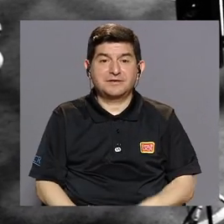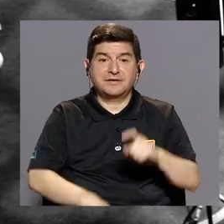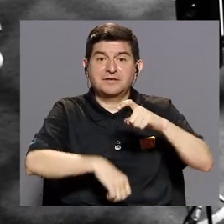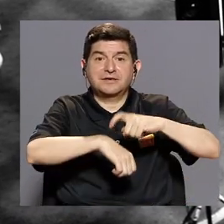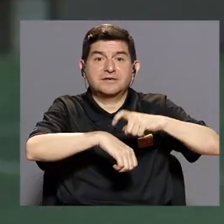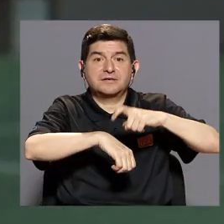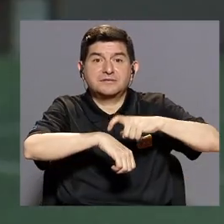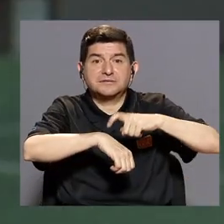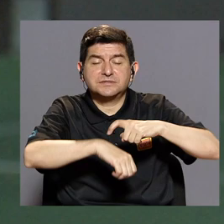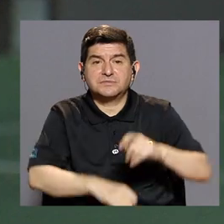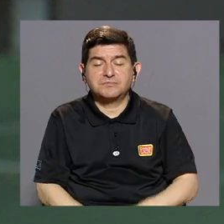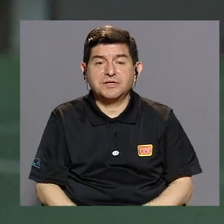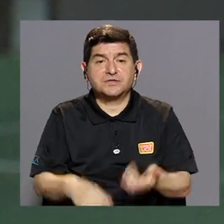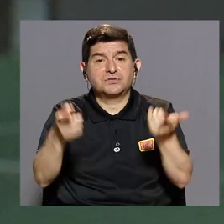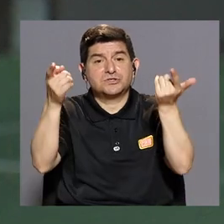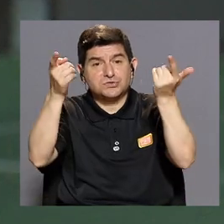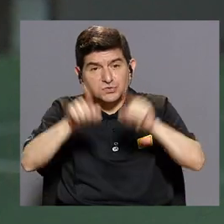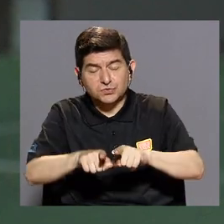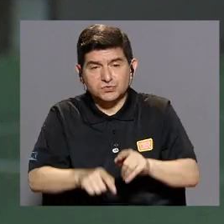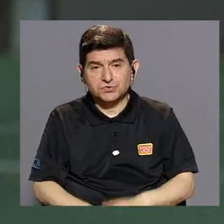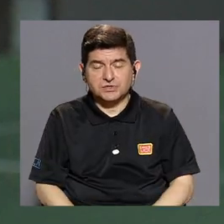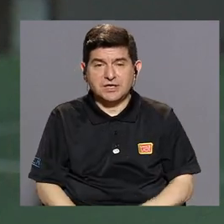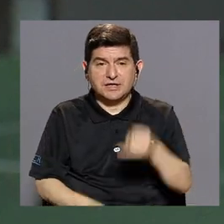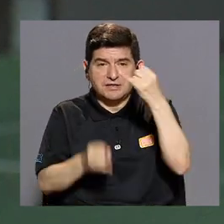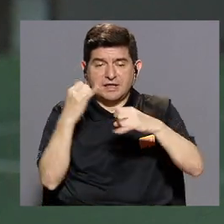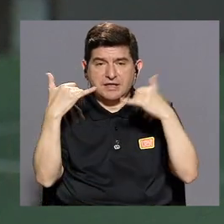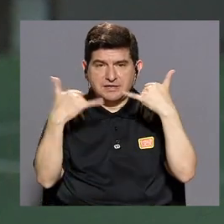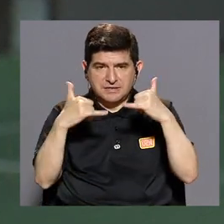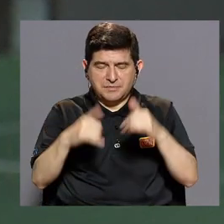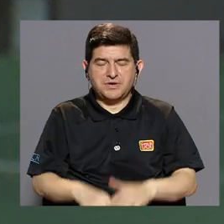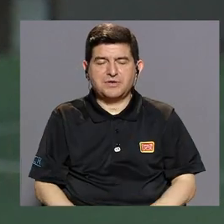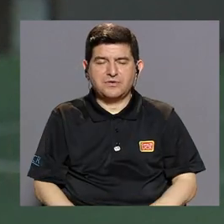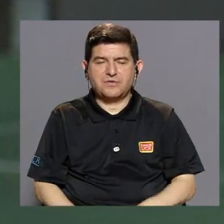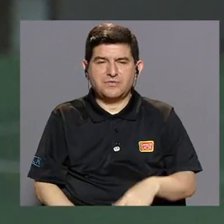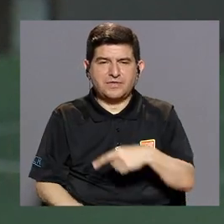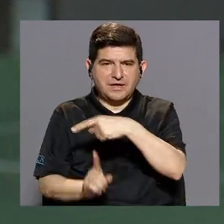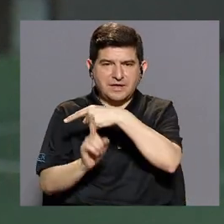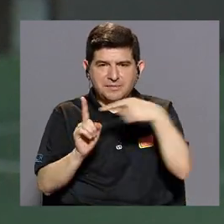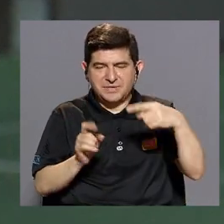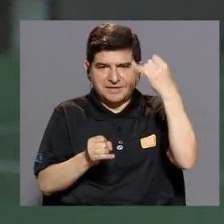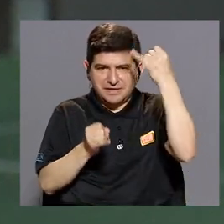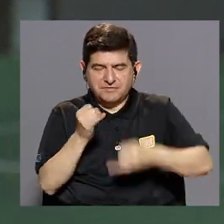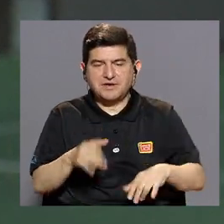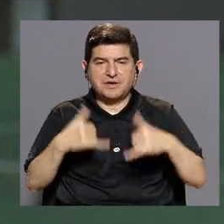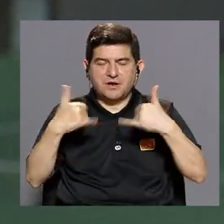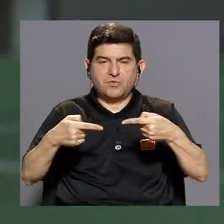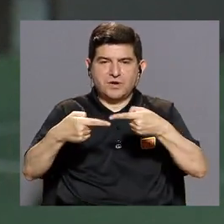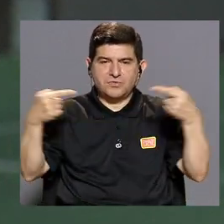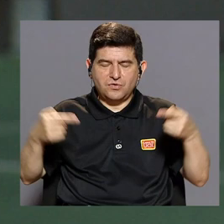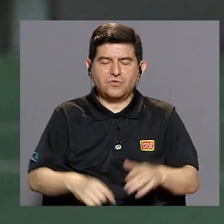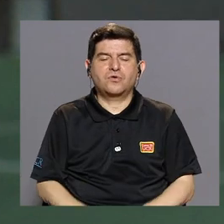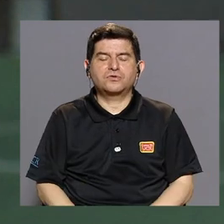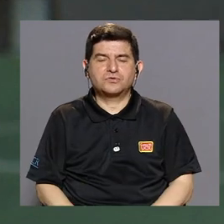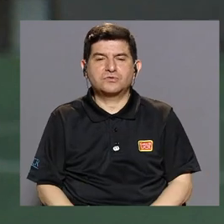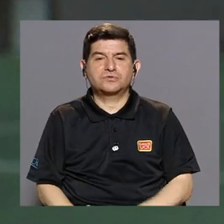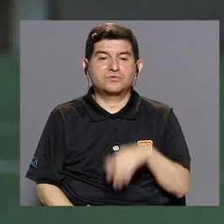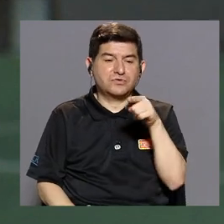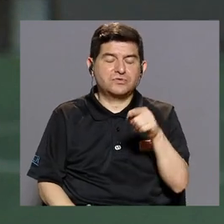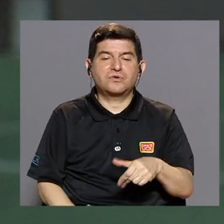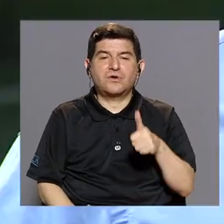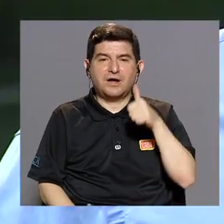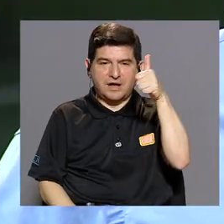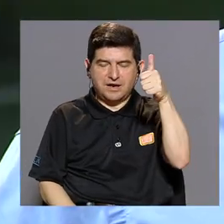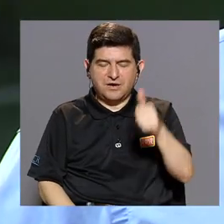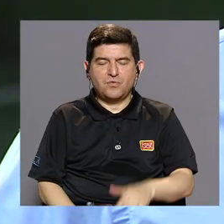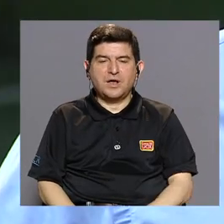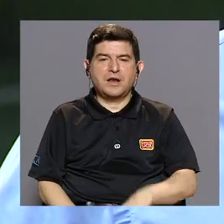llega lo que sucedió, ¿verdad? Terminó el partido de semifinales, jugando contra el famoso Usen Alajuela ahí en el